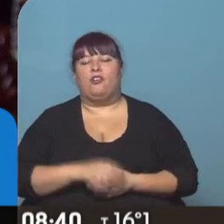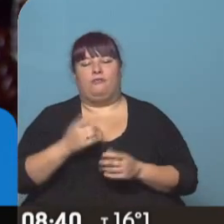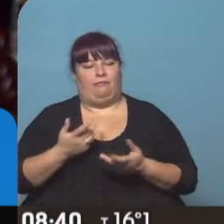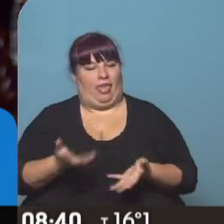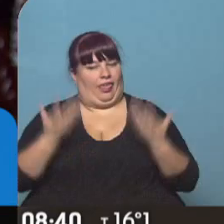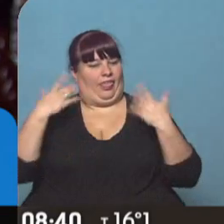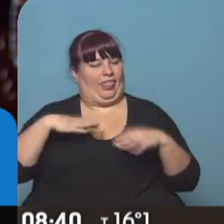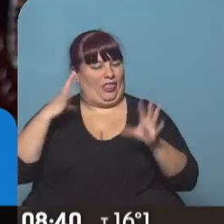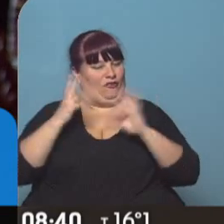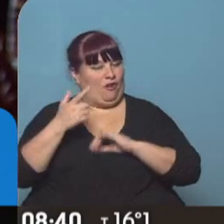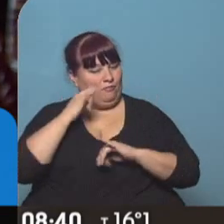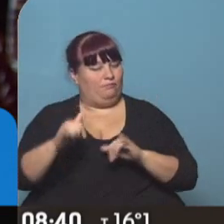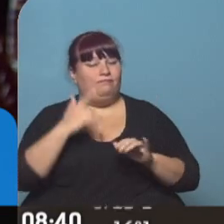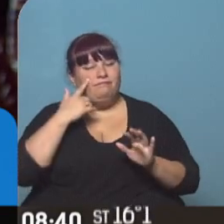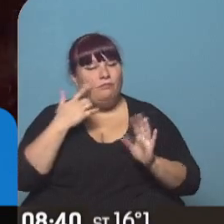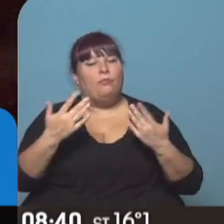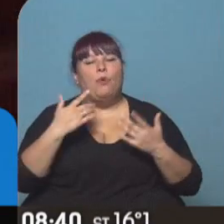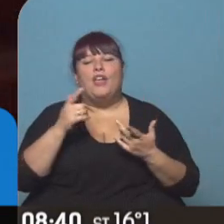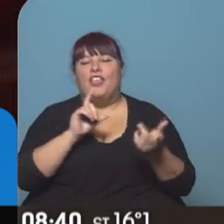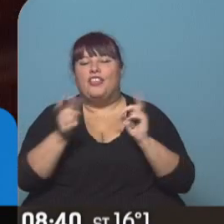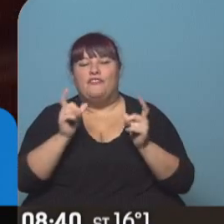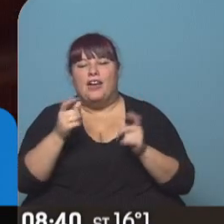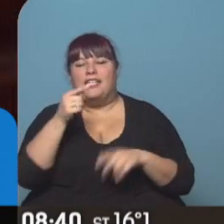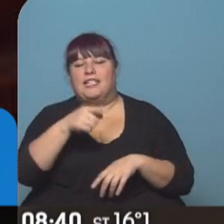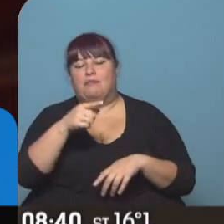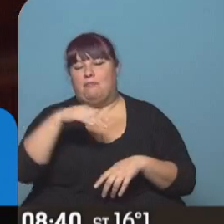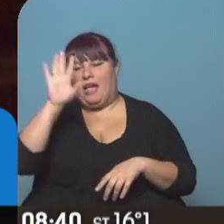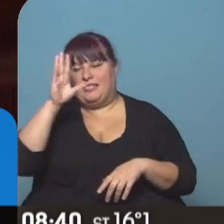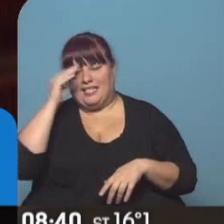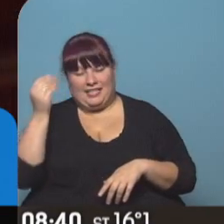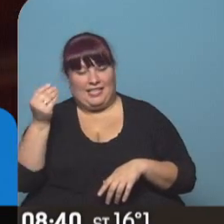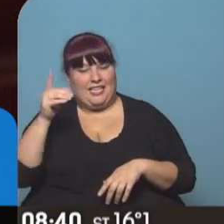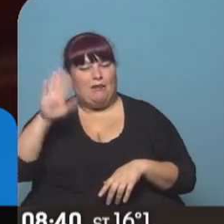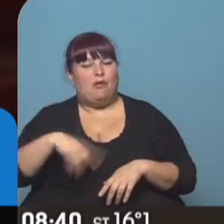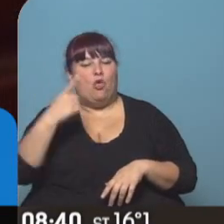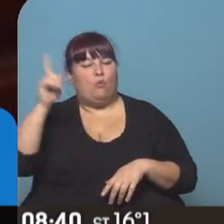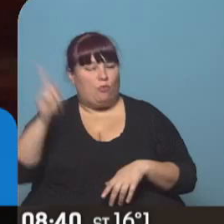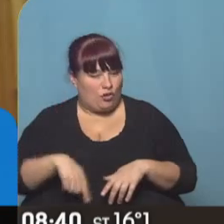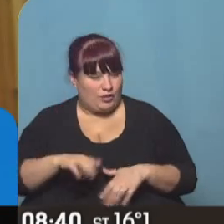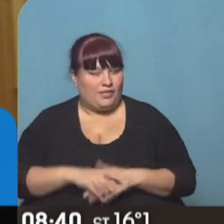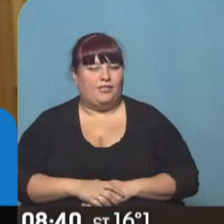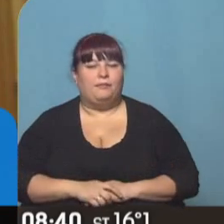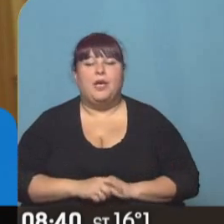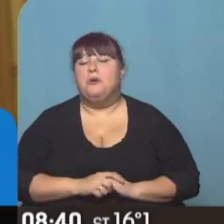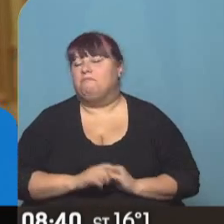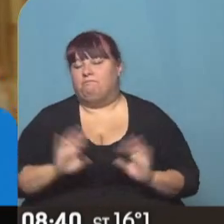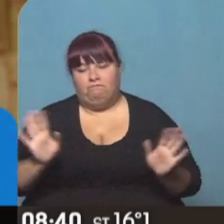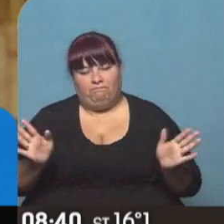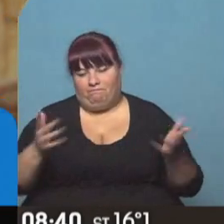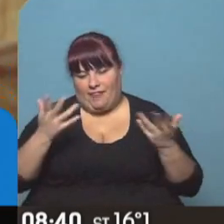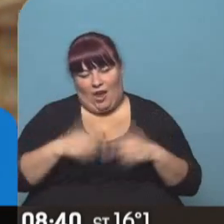el paraguas como se dice anticipando que podría haber una diferencia de favor a cristina kirchner de menos de un punto pero bueno